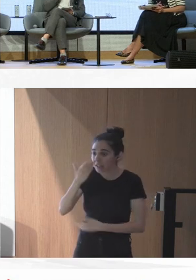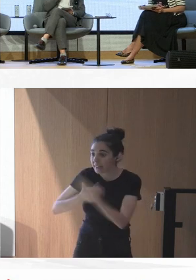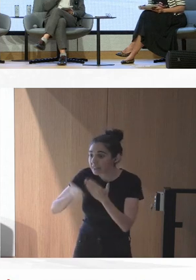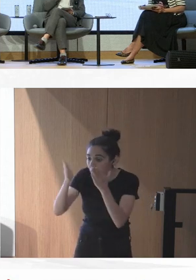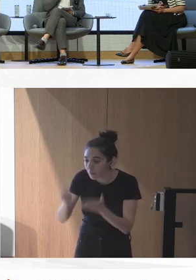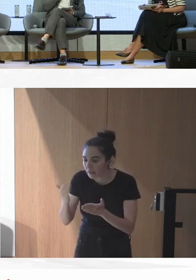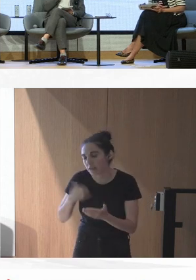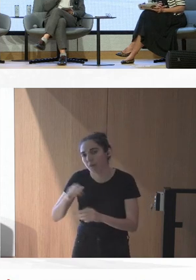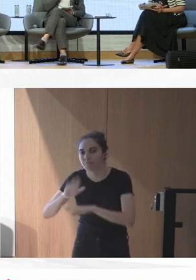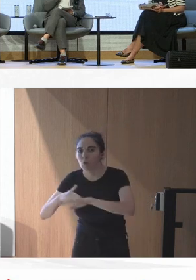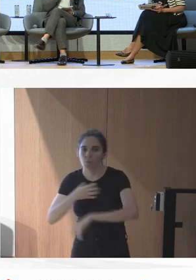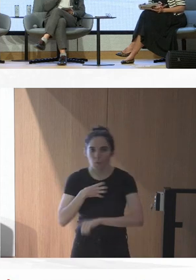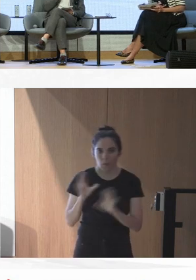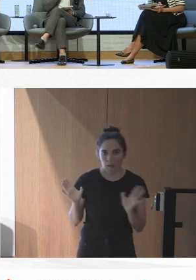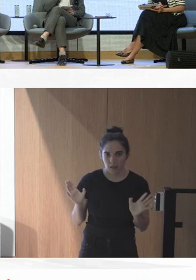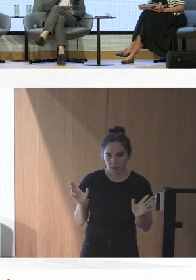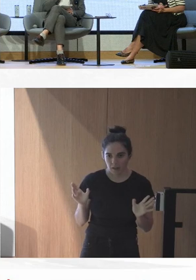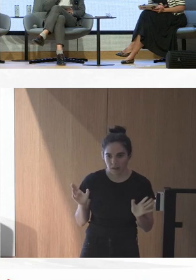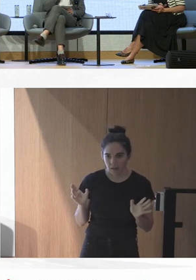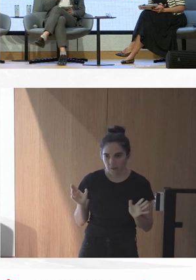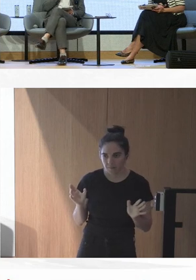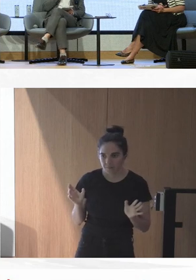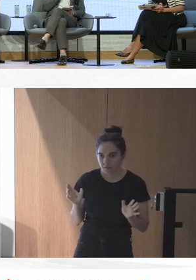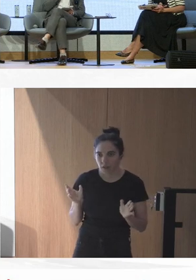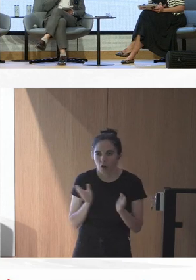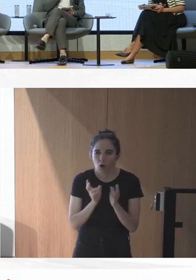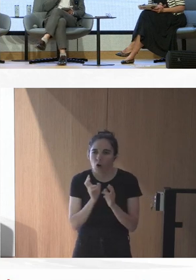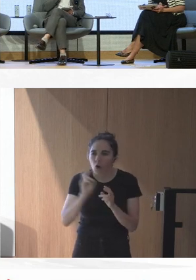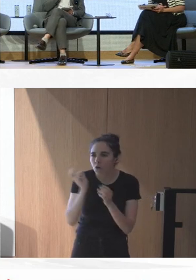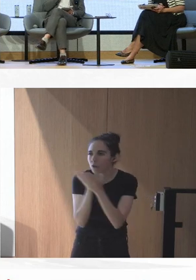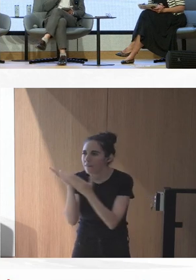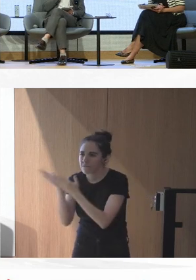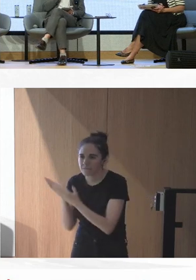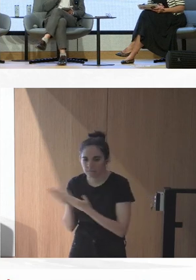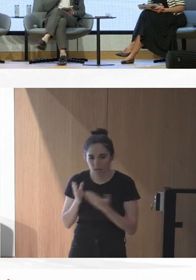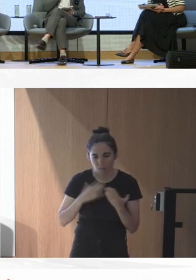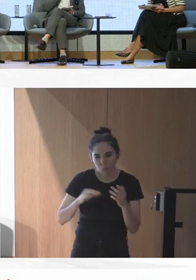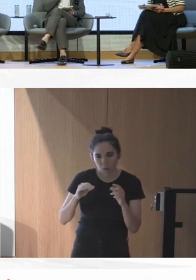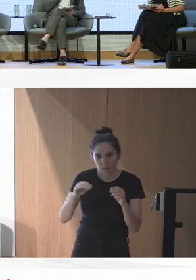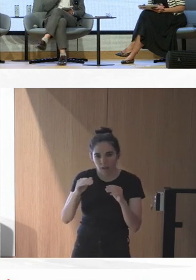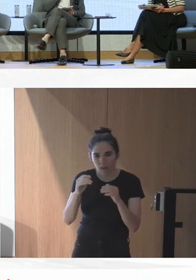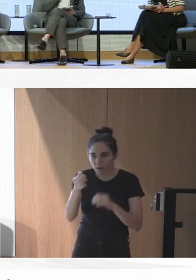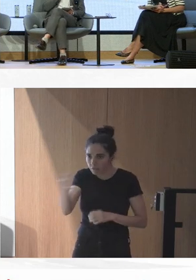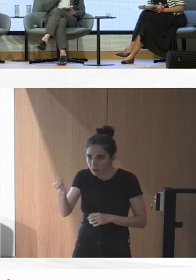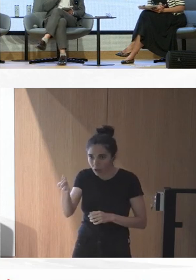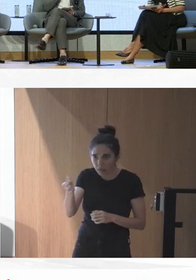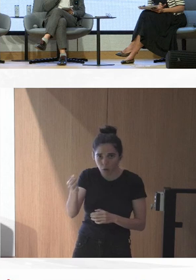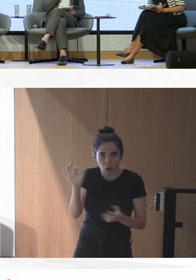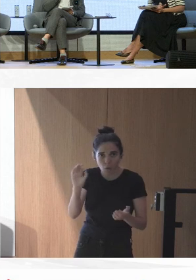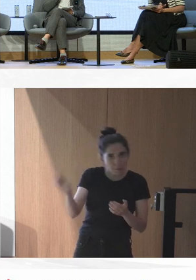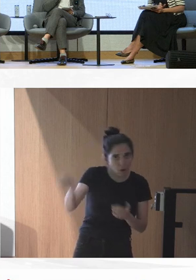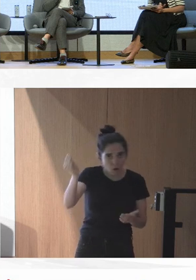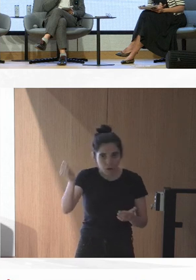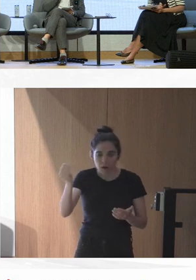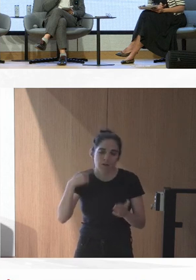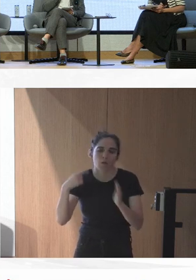la inimputabilidad y se dejan de lado otras estrategias de defensa que pueden ser igual o más efectivas y menos